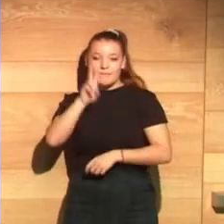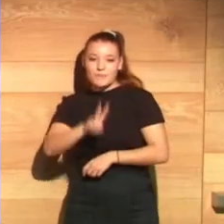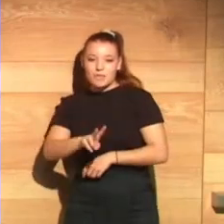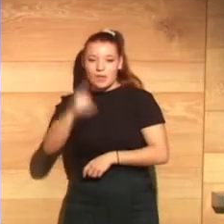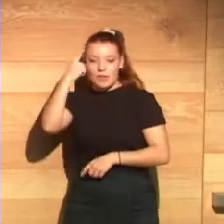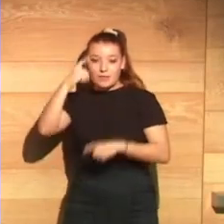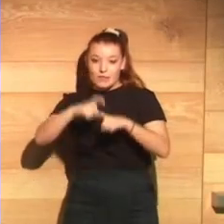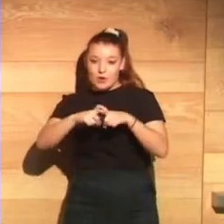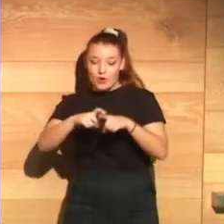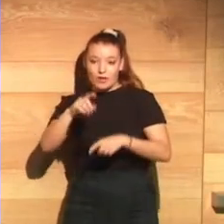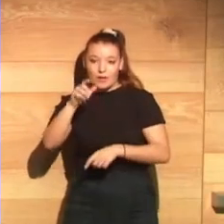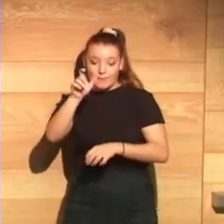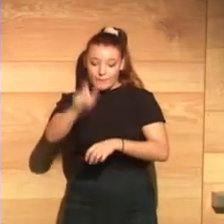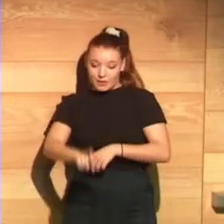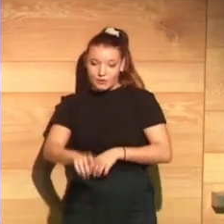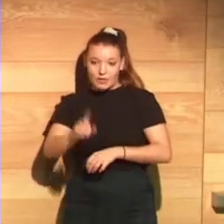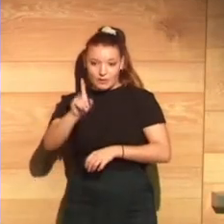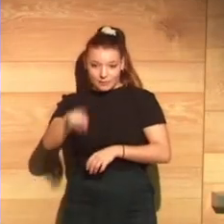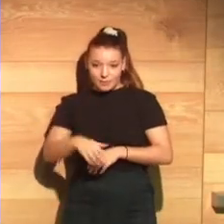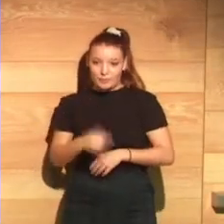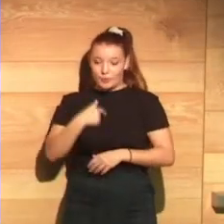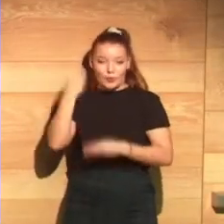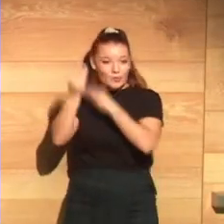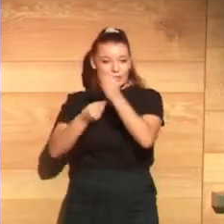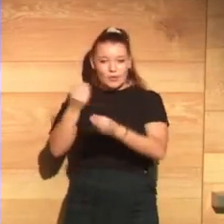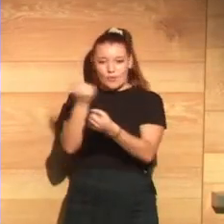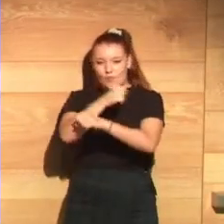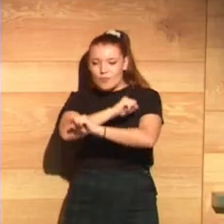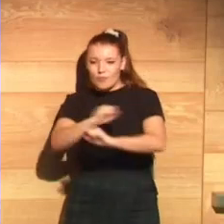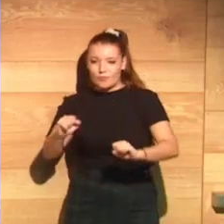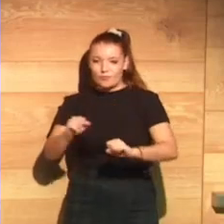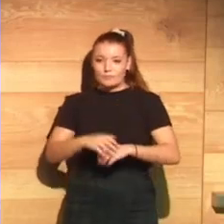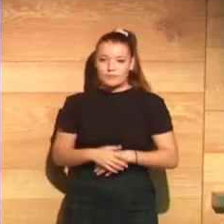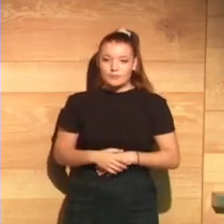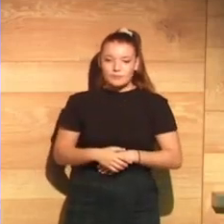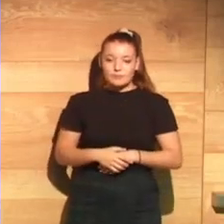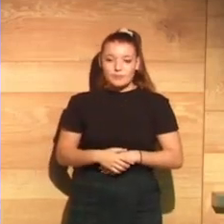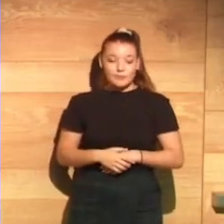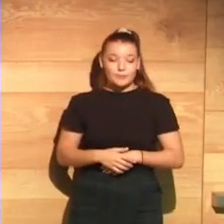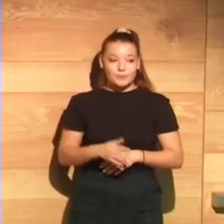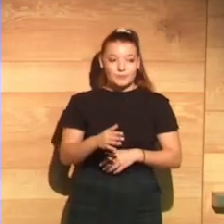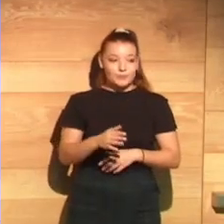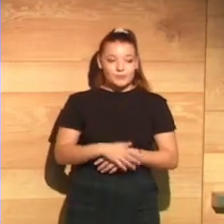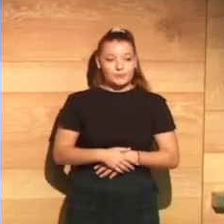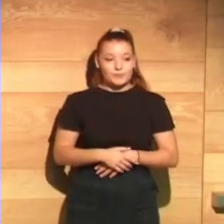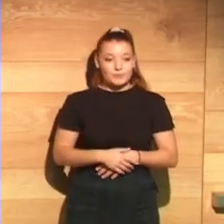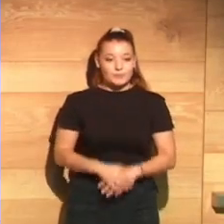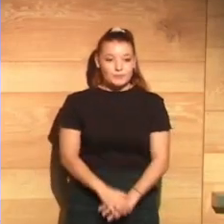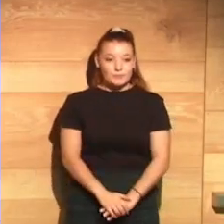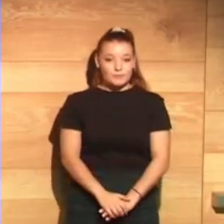esa mirada psicológica al personaje, que eso es lo que a mí me parece, vamos, imposible de hacer. Pero porque